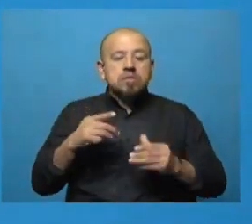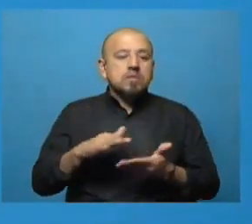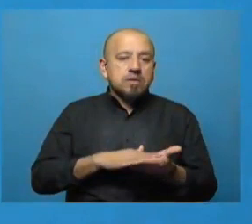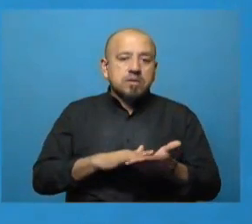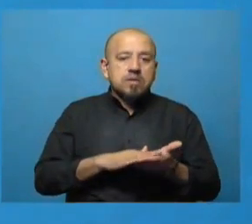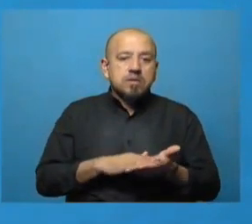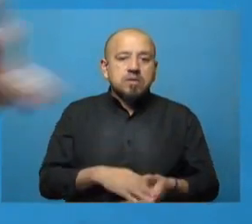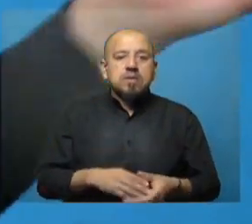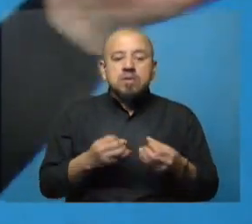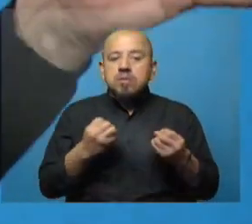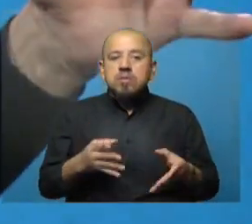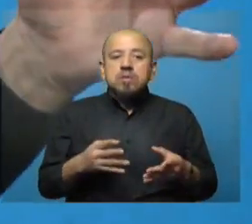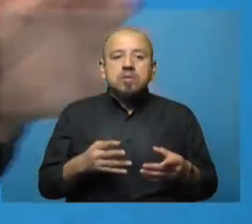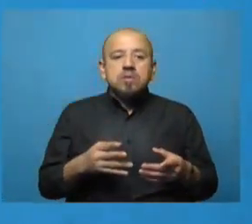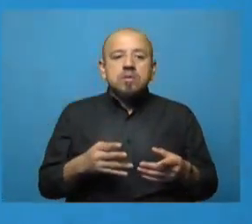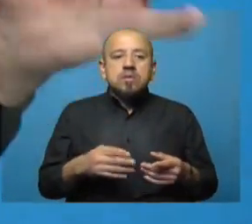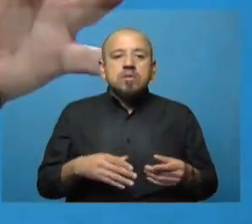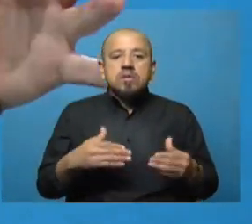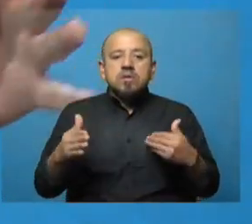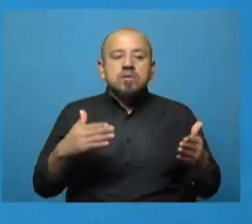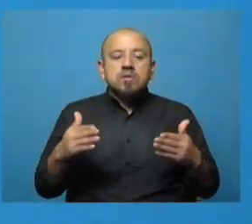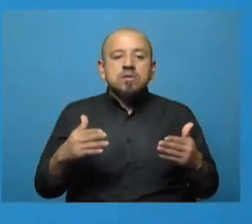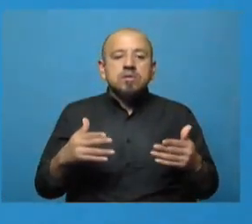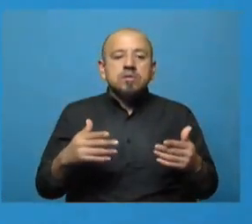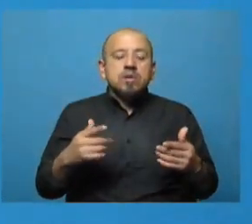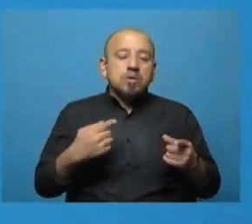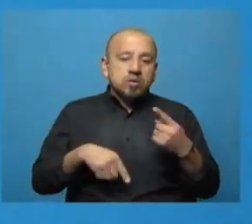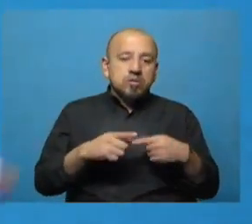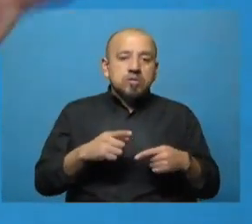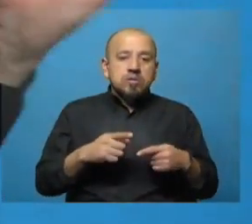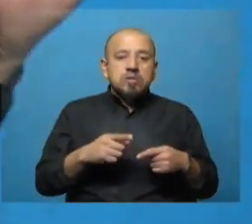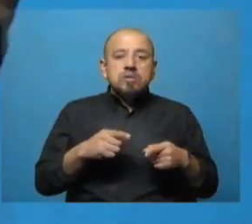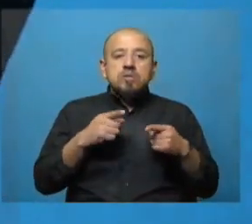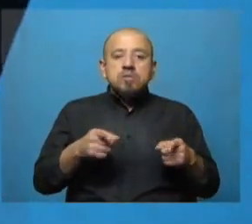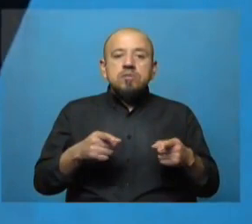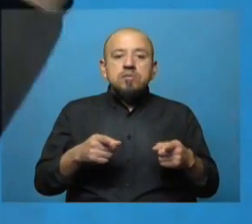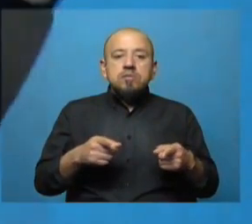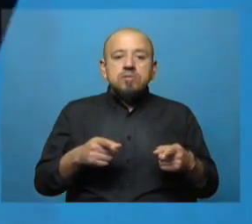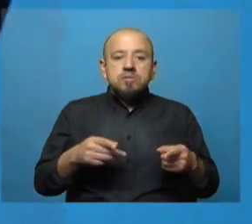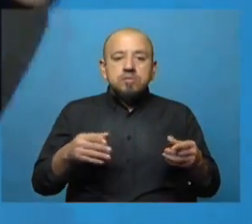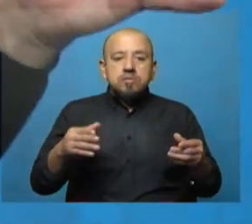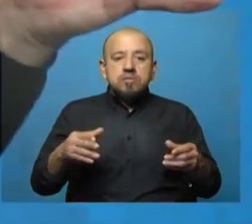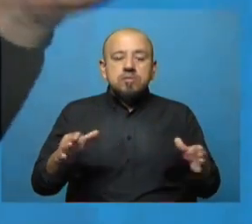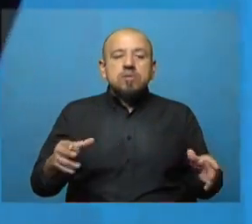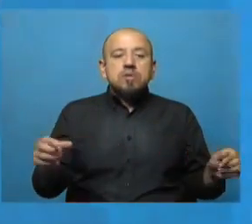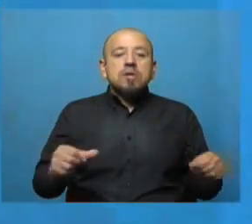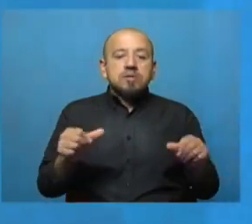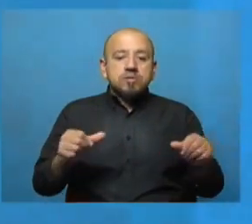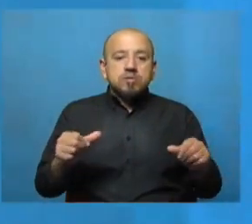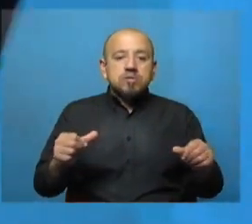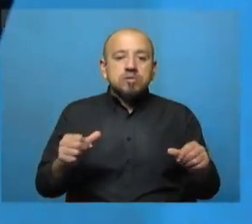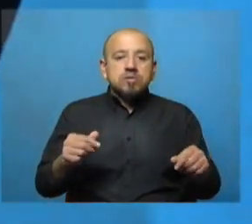porque porque son lugares distintos ámbitos distintos Entonces el ámbito está hecho está fabricado